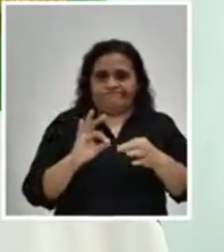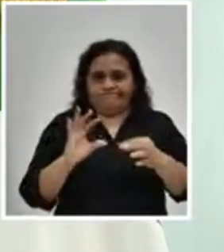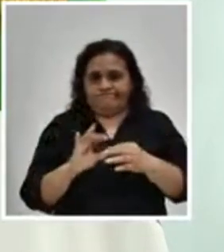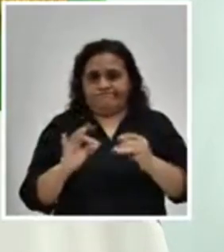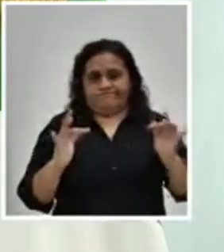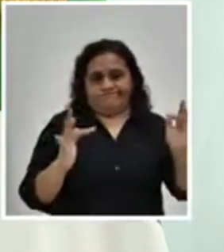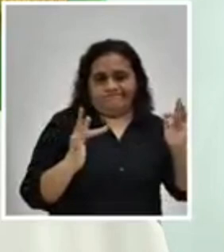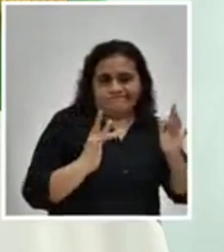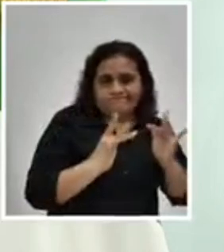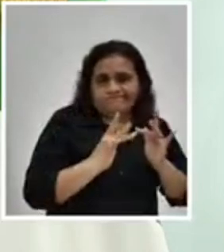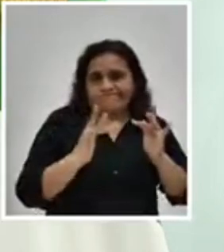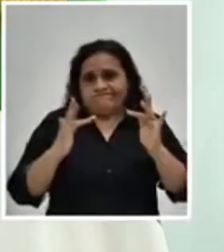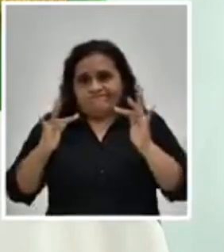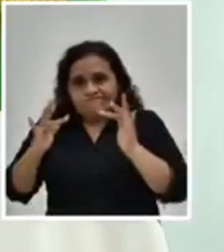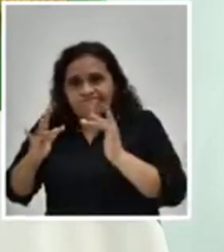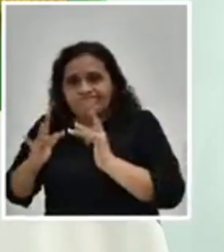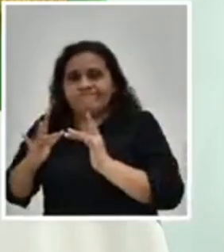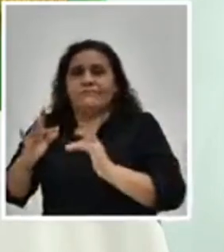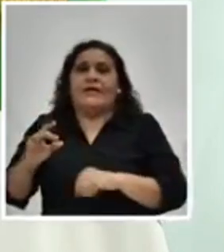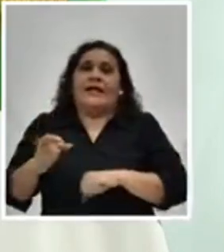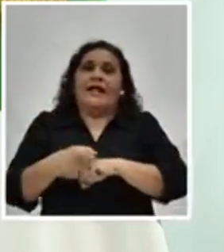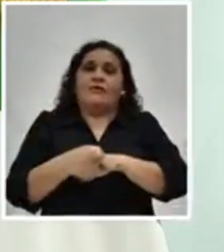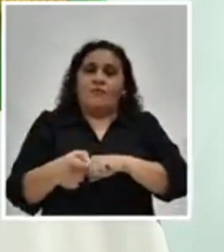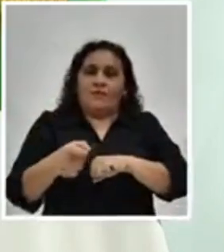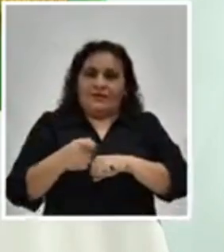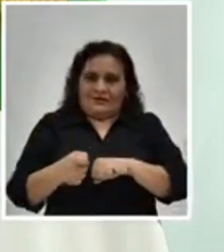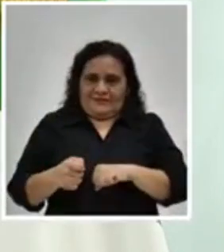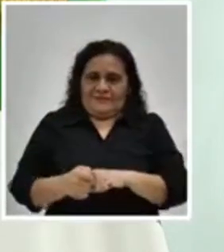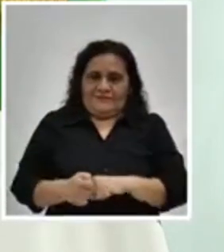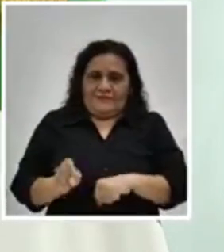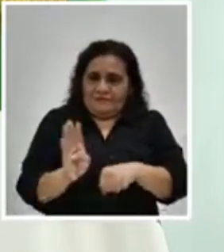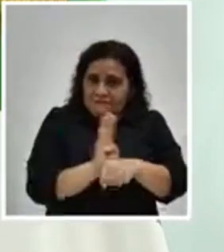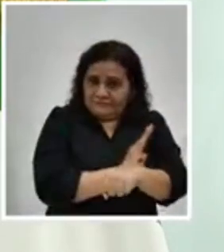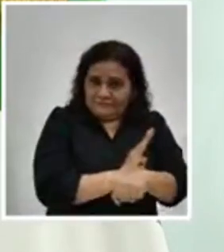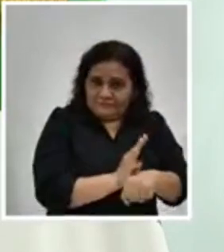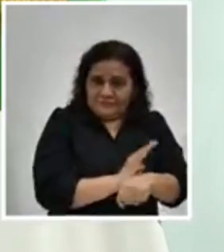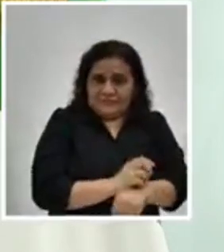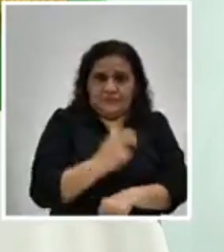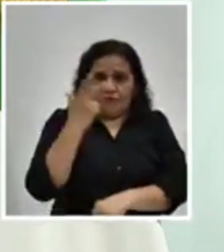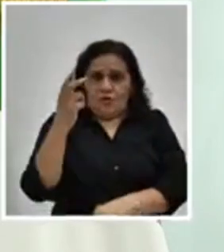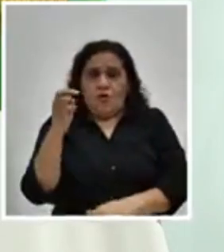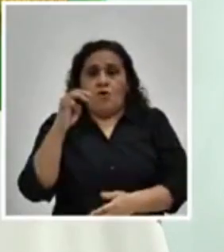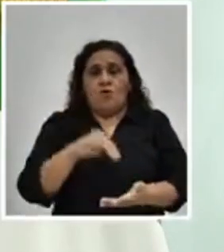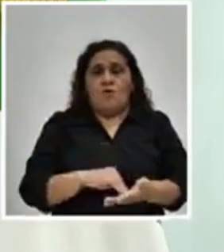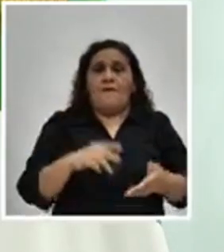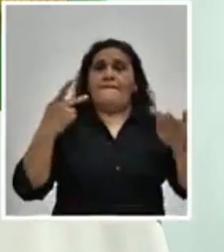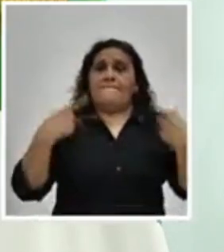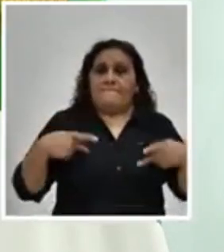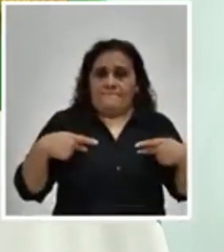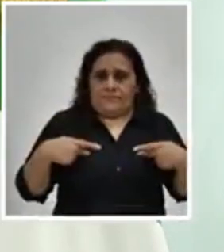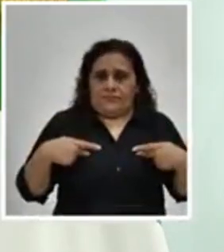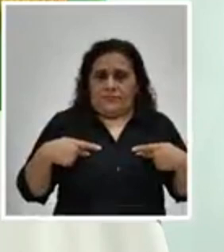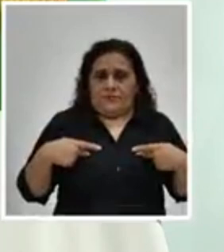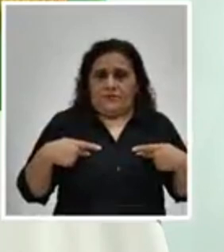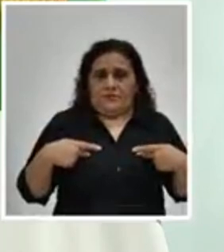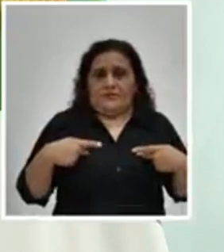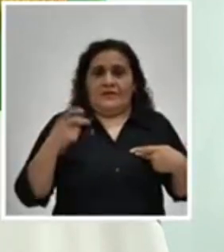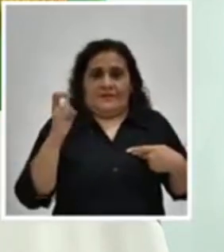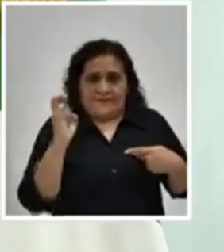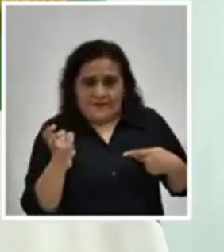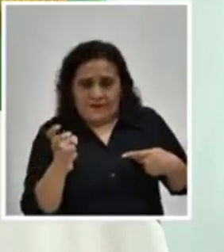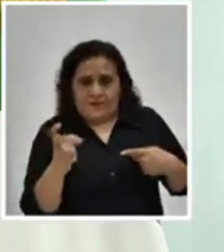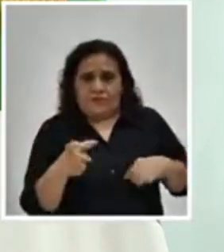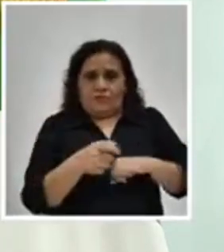interconexión en nuestras comisarías, el beneficio de estos 8,000 habitantes de dichas comisarías, las cuales son